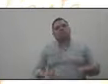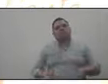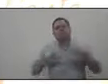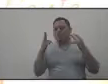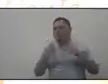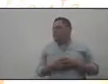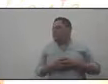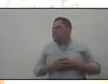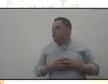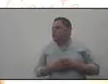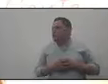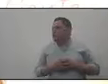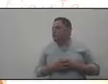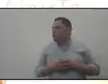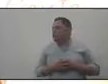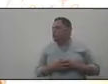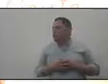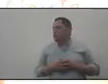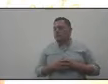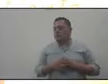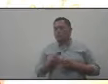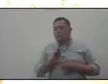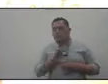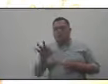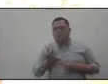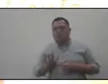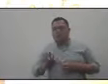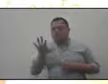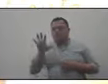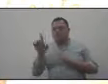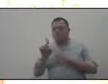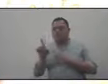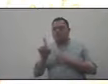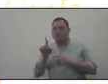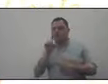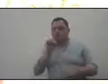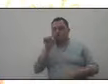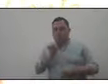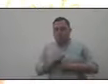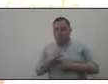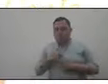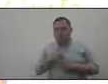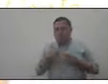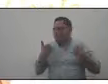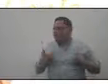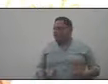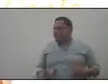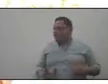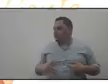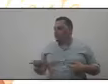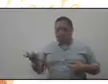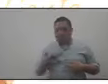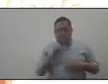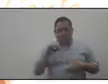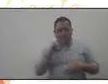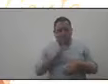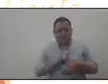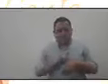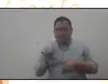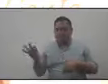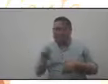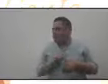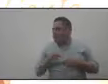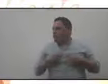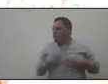no es, como le digo yo, nadie se muere de cáncer, se muere es del descuido de uno, porque ellos le mandan a uno todos los exámenes, todo